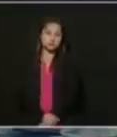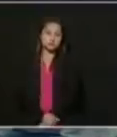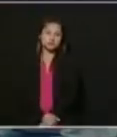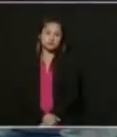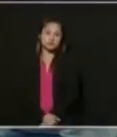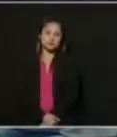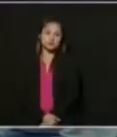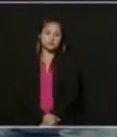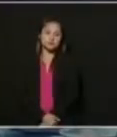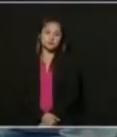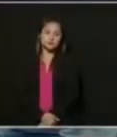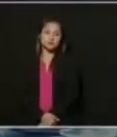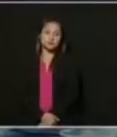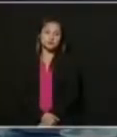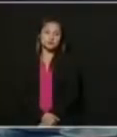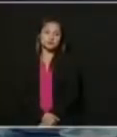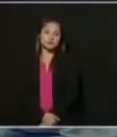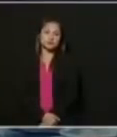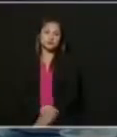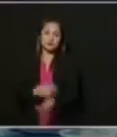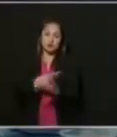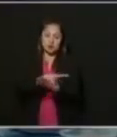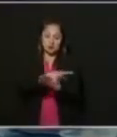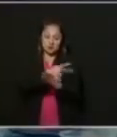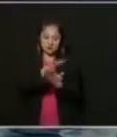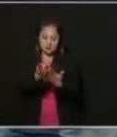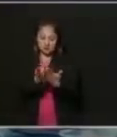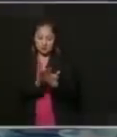todos los programas del gobierno